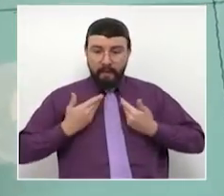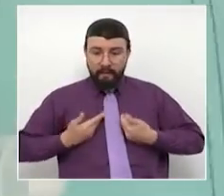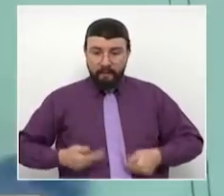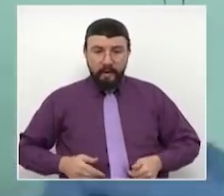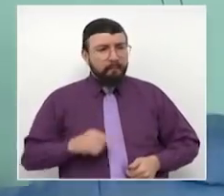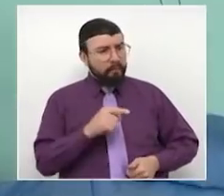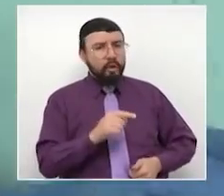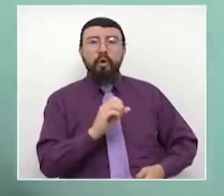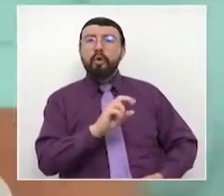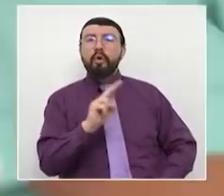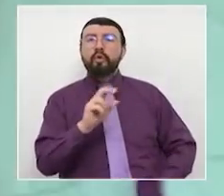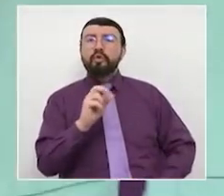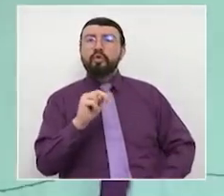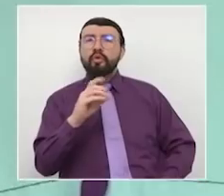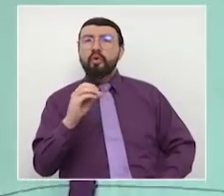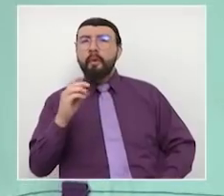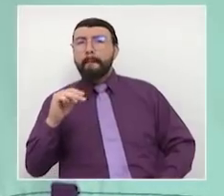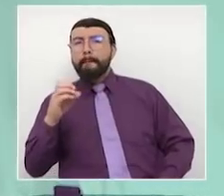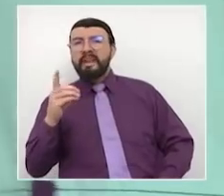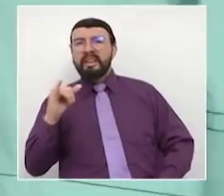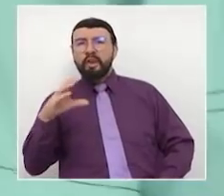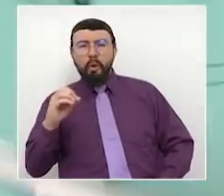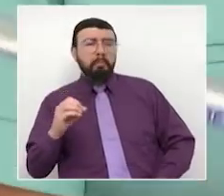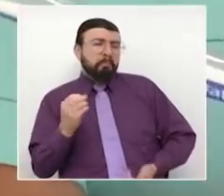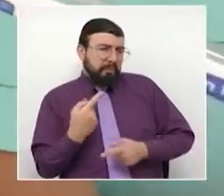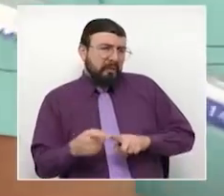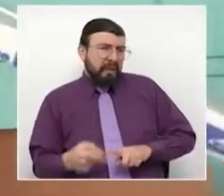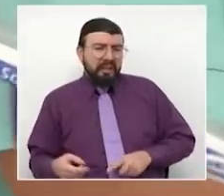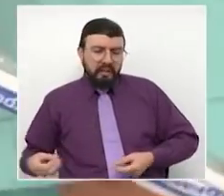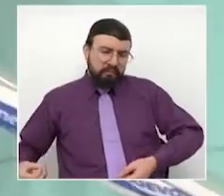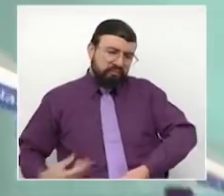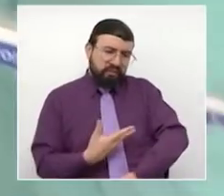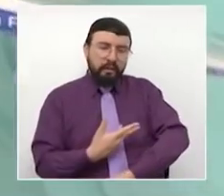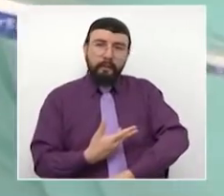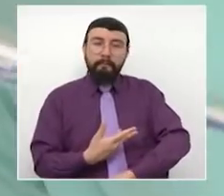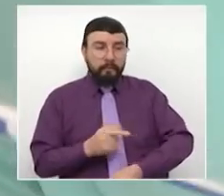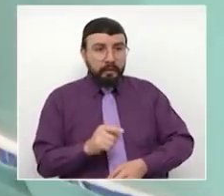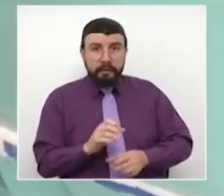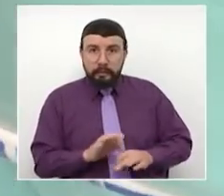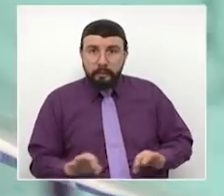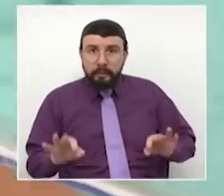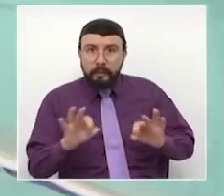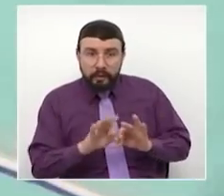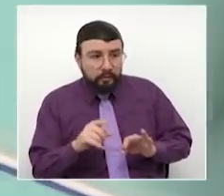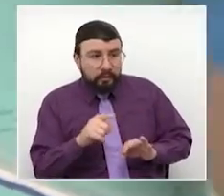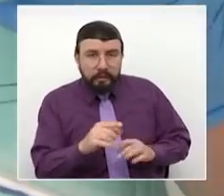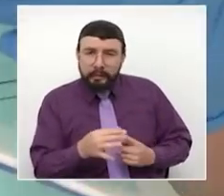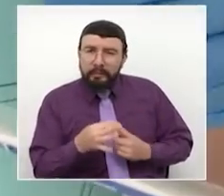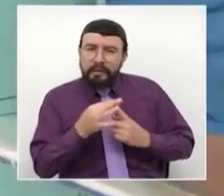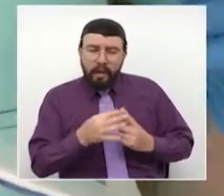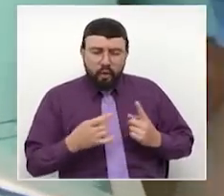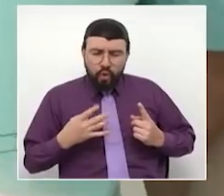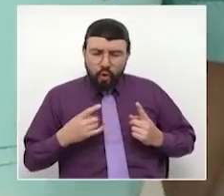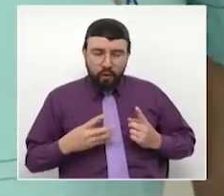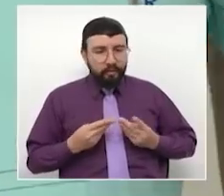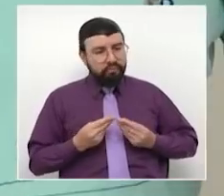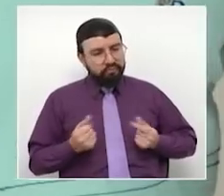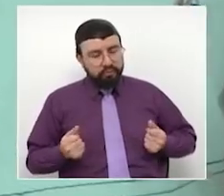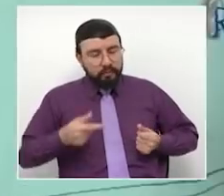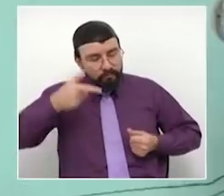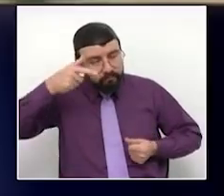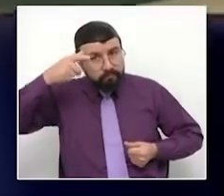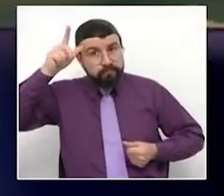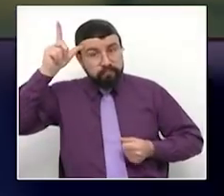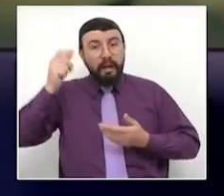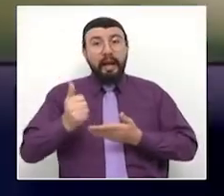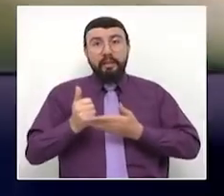se administra en diferentes formas dependiendo de la patología. Es un complemento ideal del dolor y disfunción eréctil. Aunque